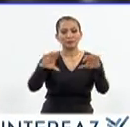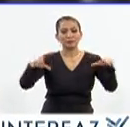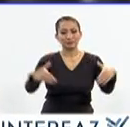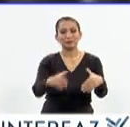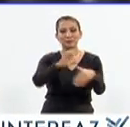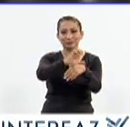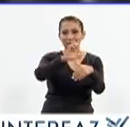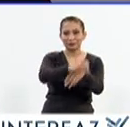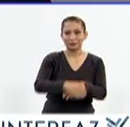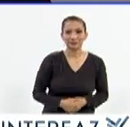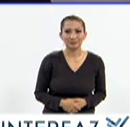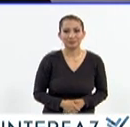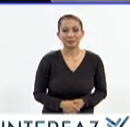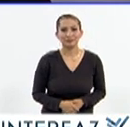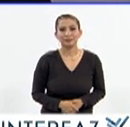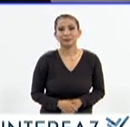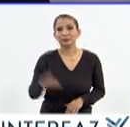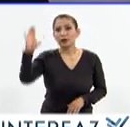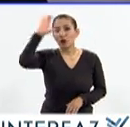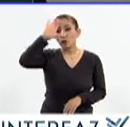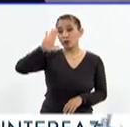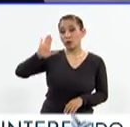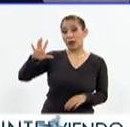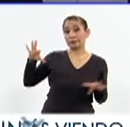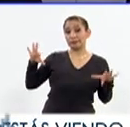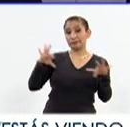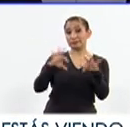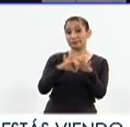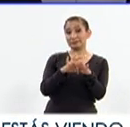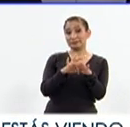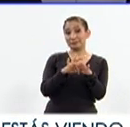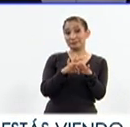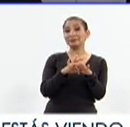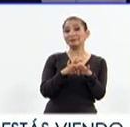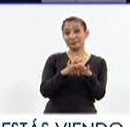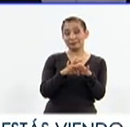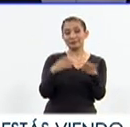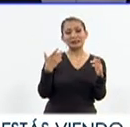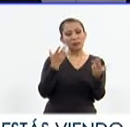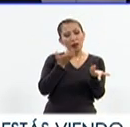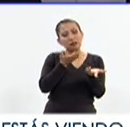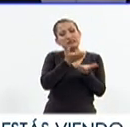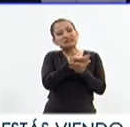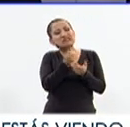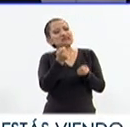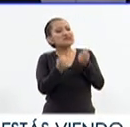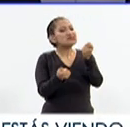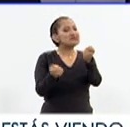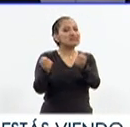comunidad ecuatoriana. La cultura nos une, nos acerca.